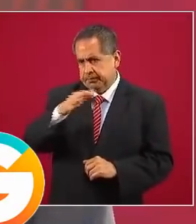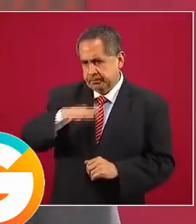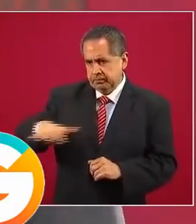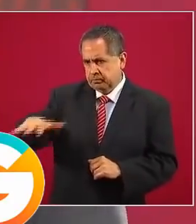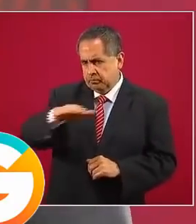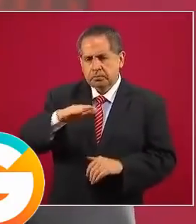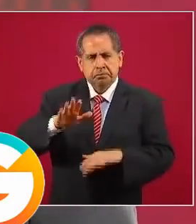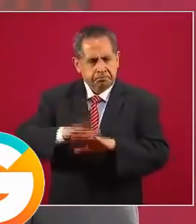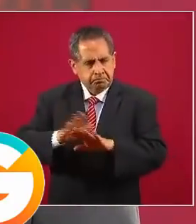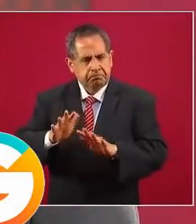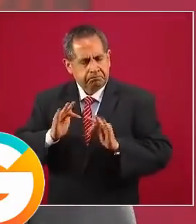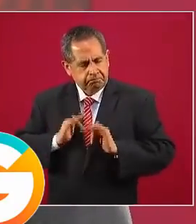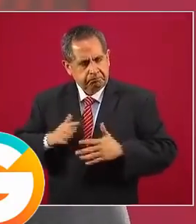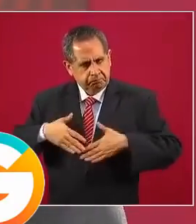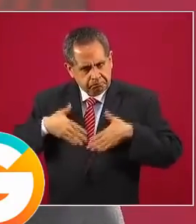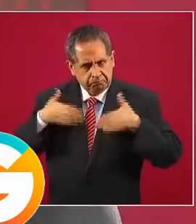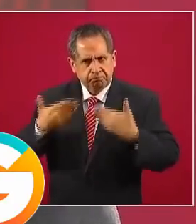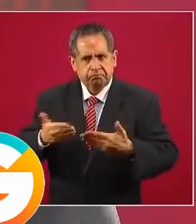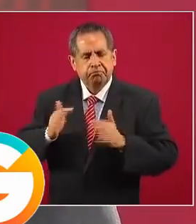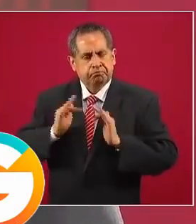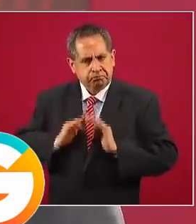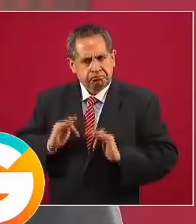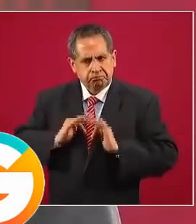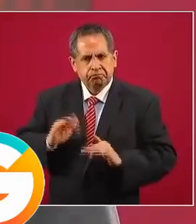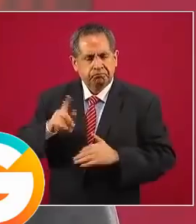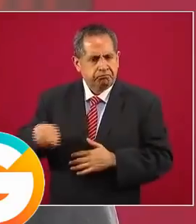tenga confianza,